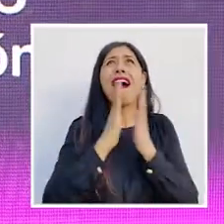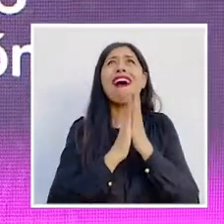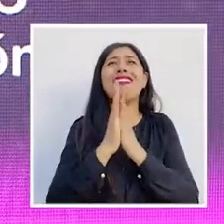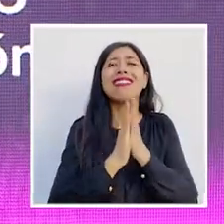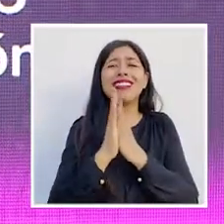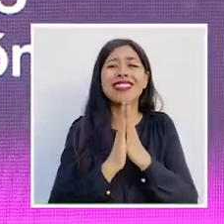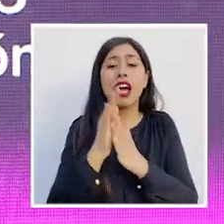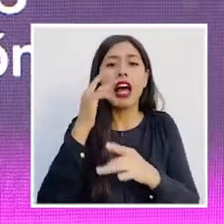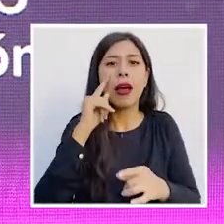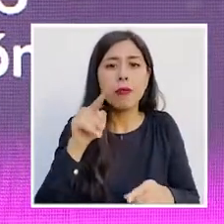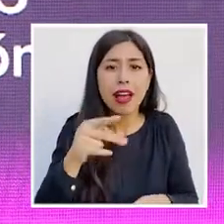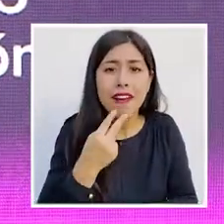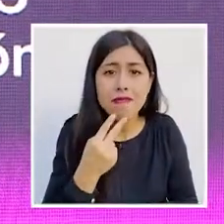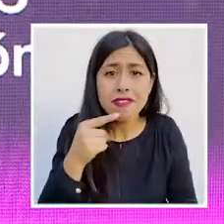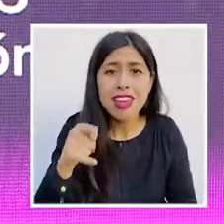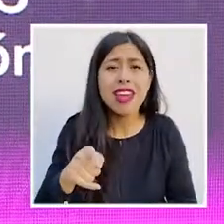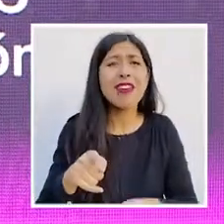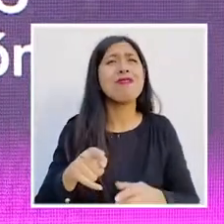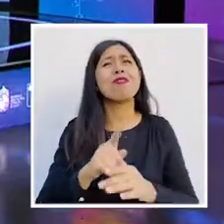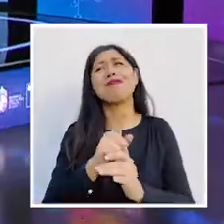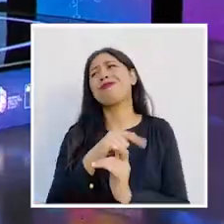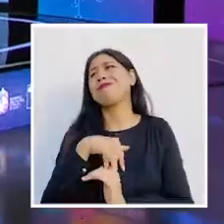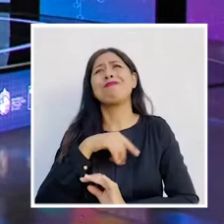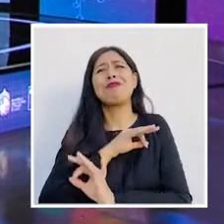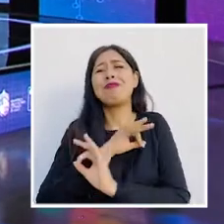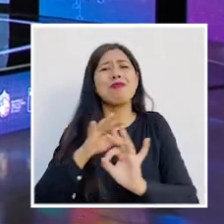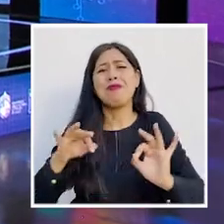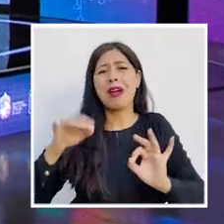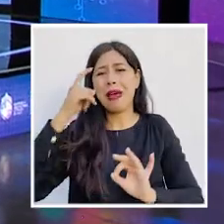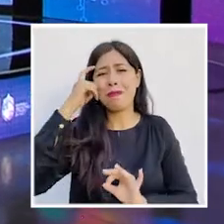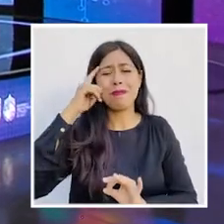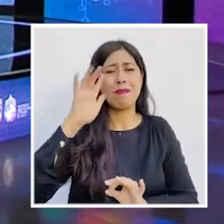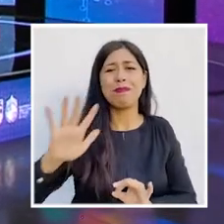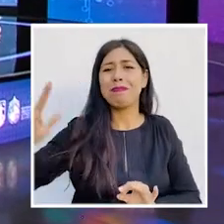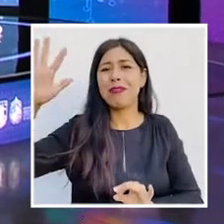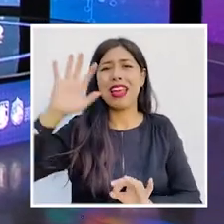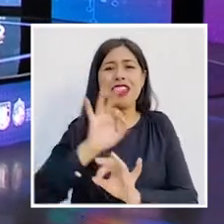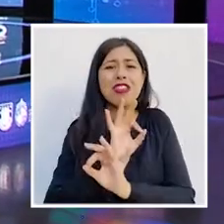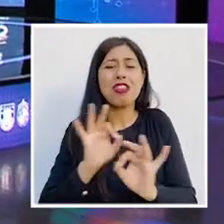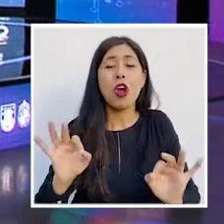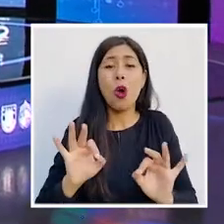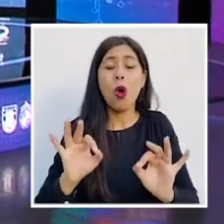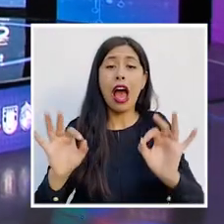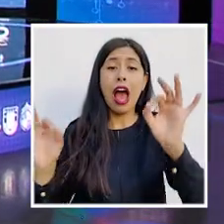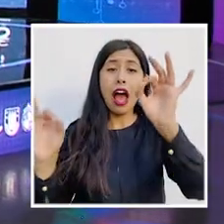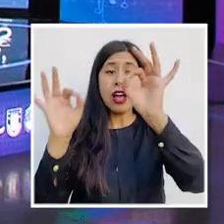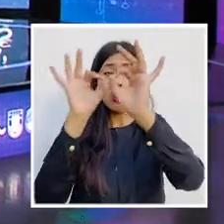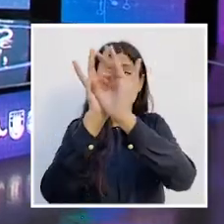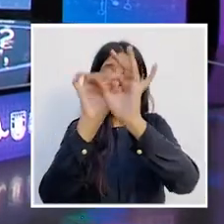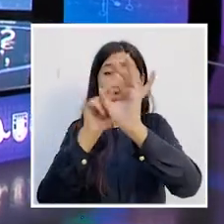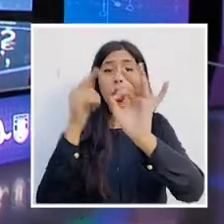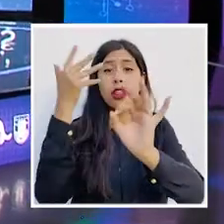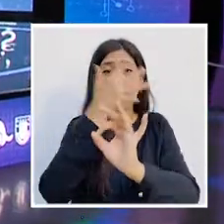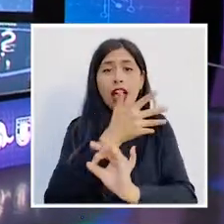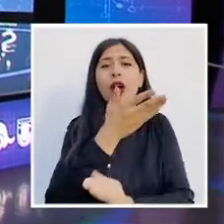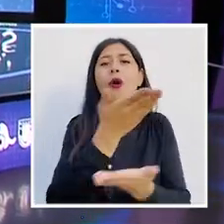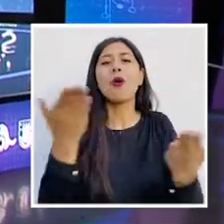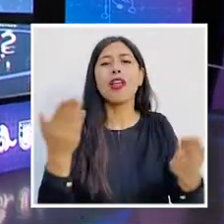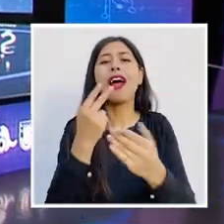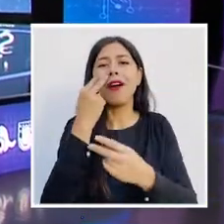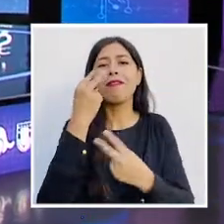hecho muchas expectativas. Pero lo que se vive en este momento superó todo lo que yo esperaba. Y alrededor del Sol negro,